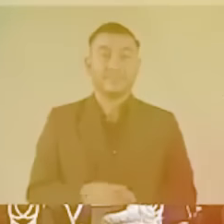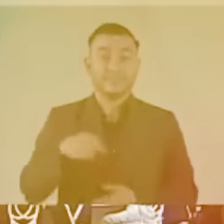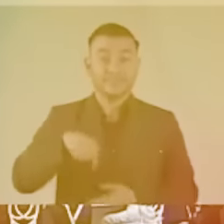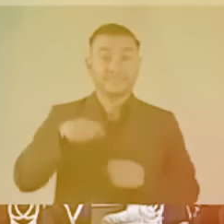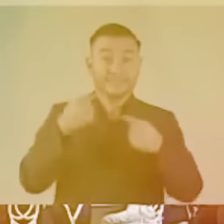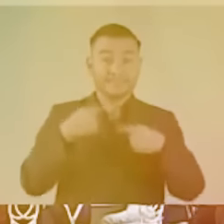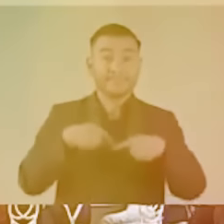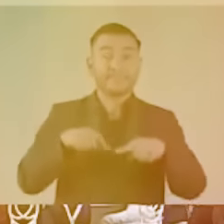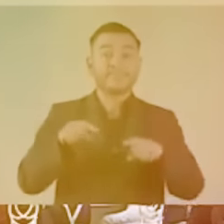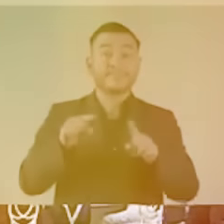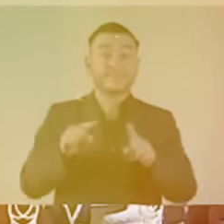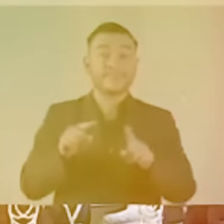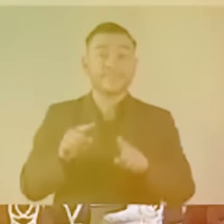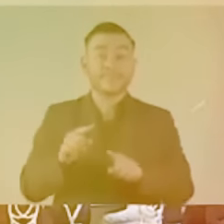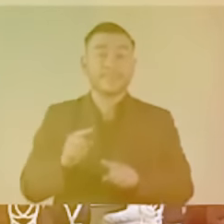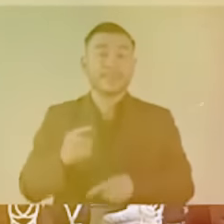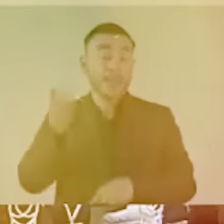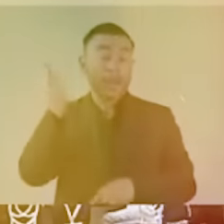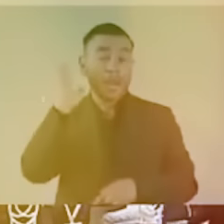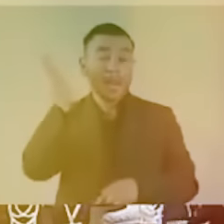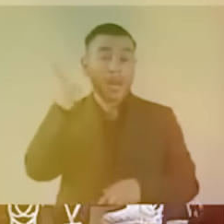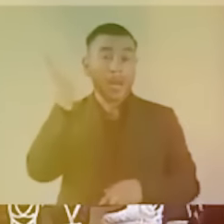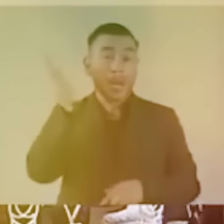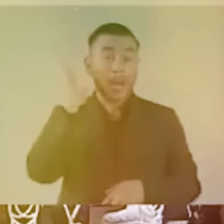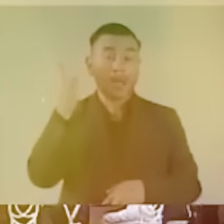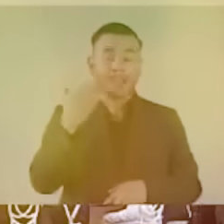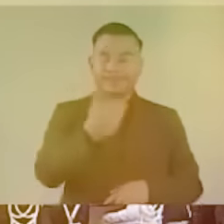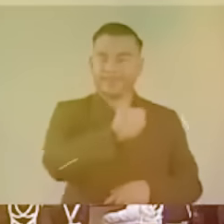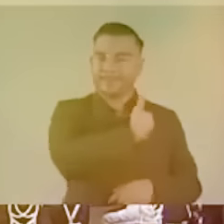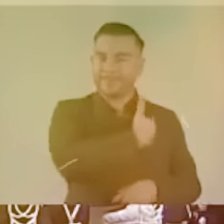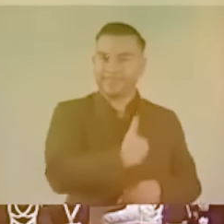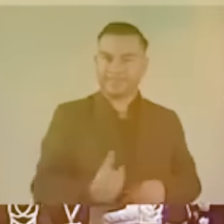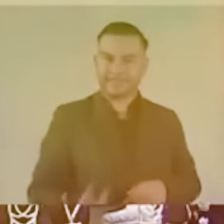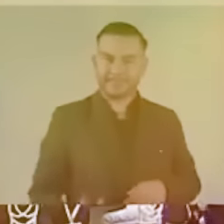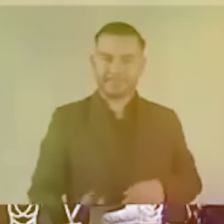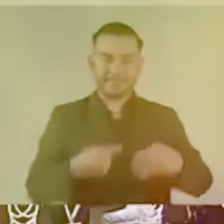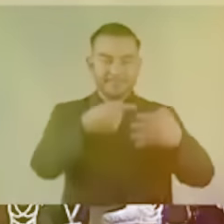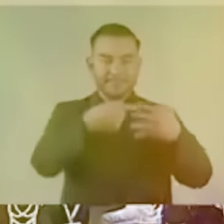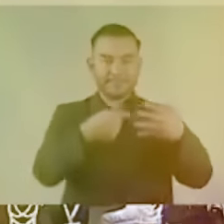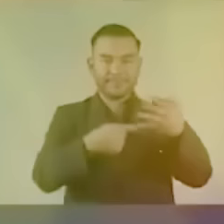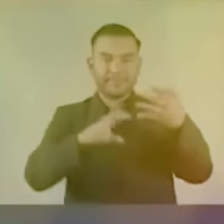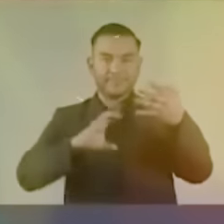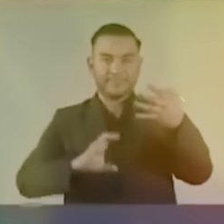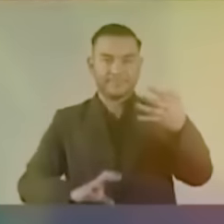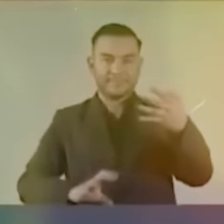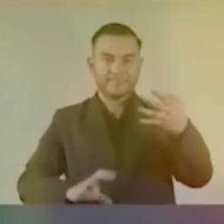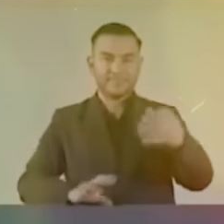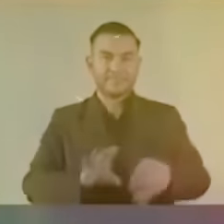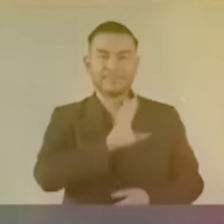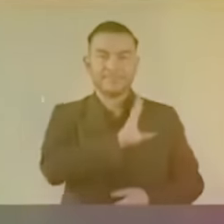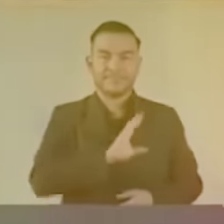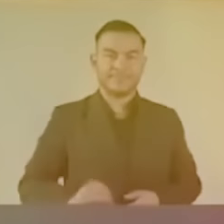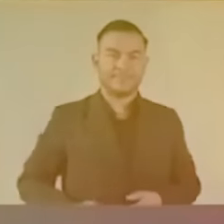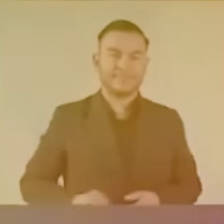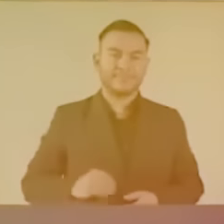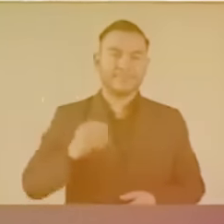Enseguida, escucharemos el mensaje a la nación del señor presidente constitucional de la República,